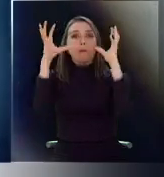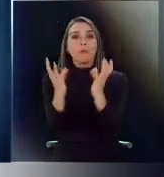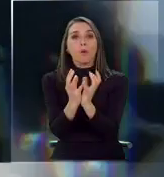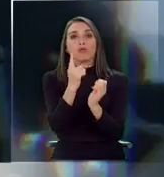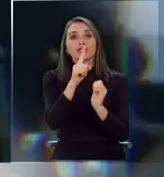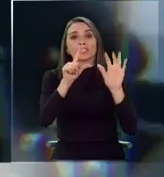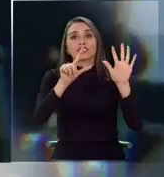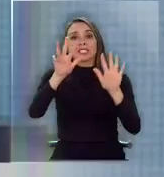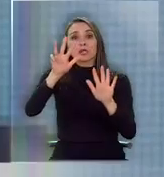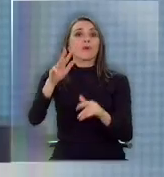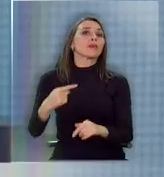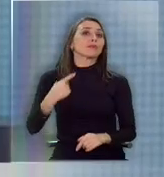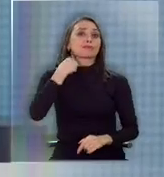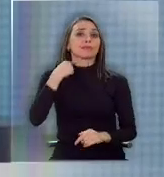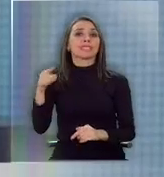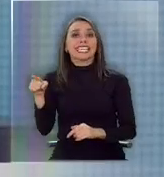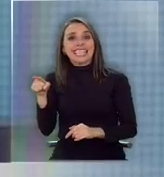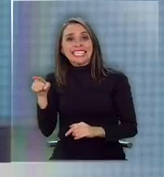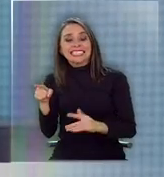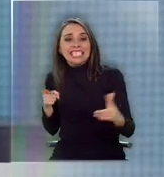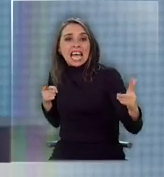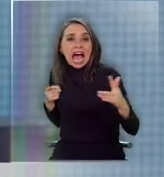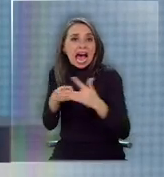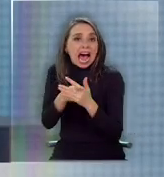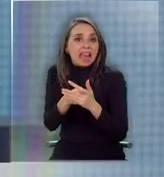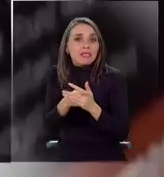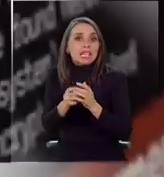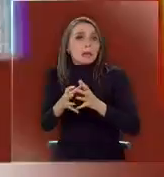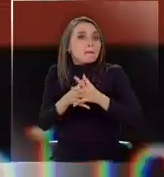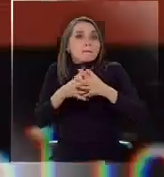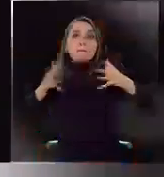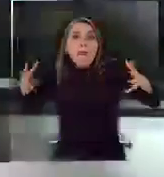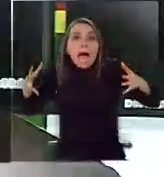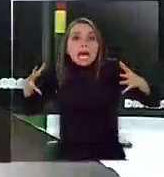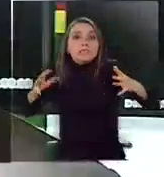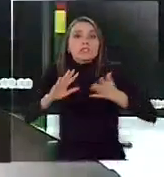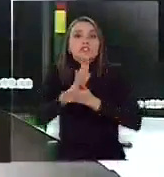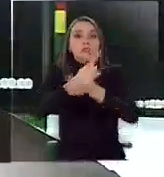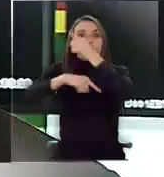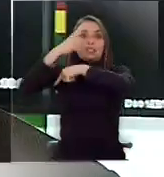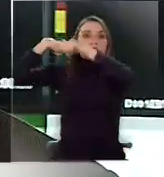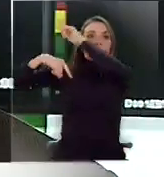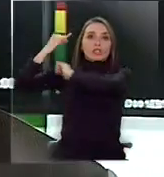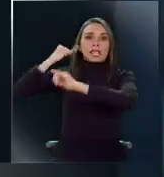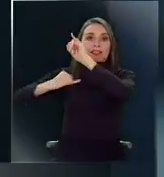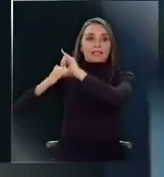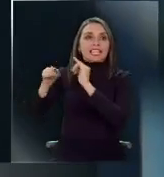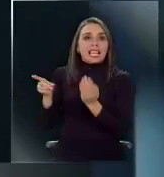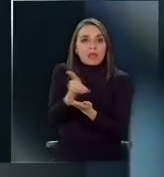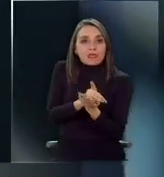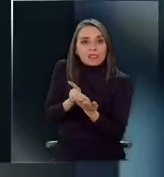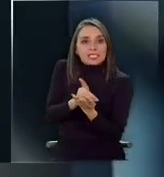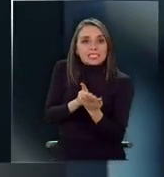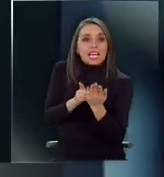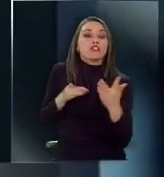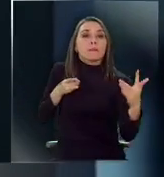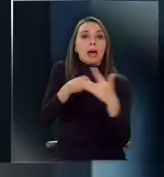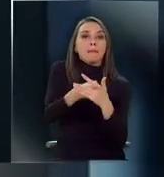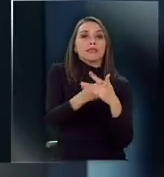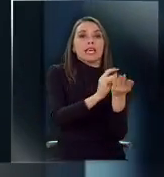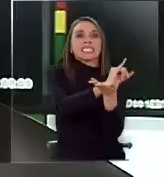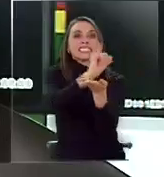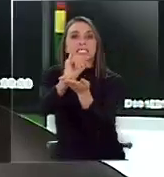179 países. Este es el ataque a mayor escala en toda la historia de Internet. El diseño de este ataque fue hecho de ir a instituciones para